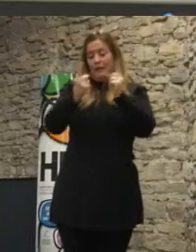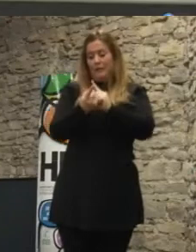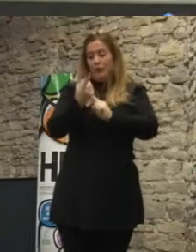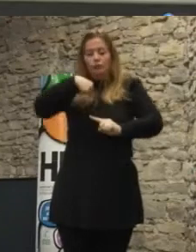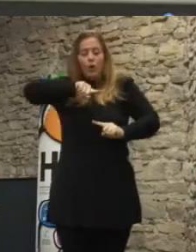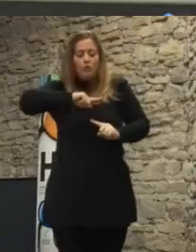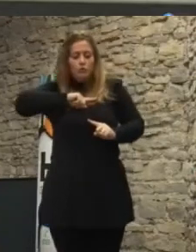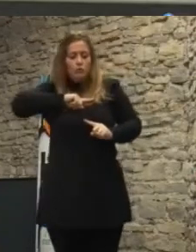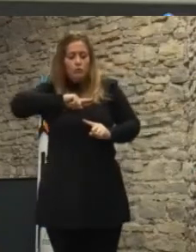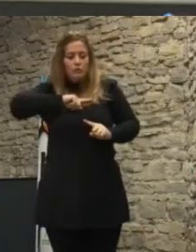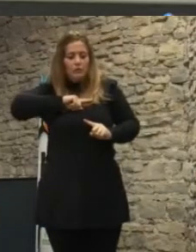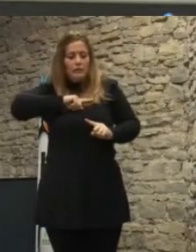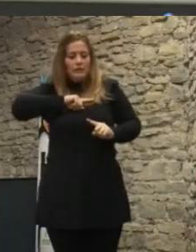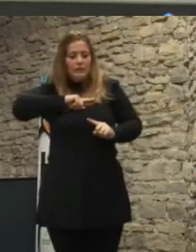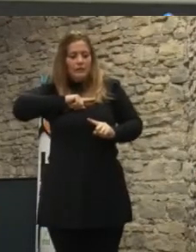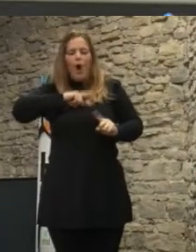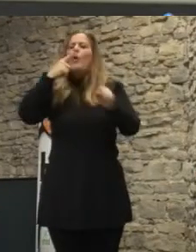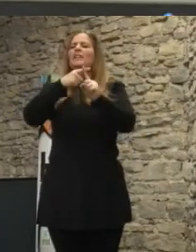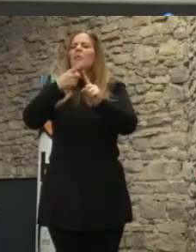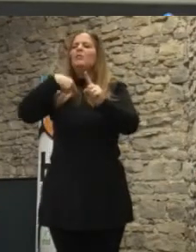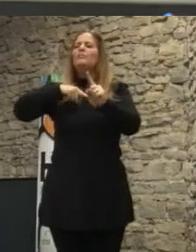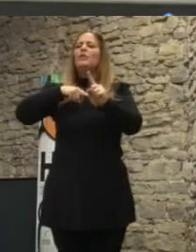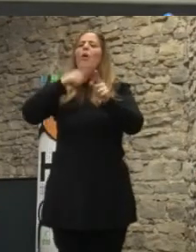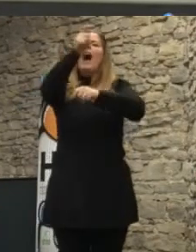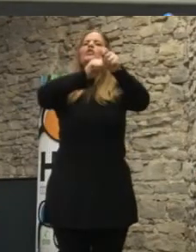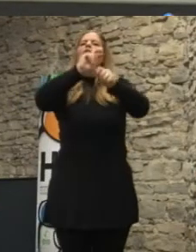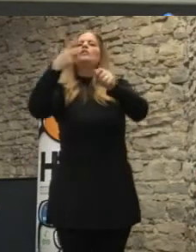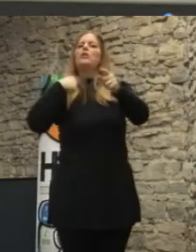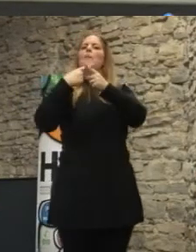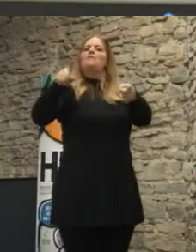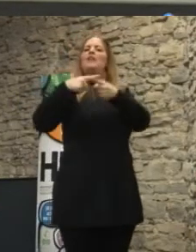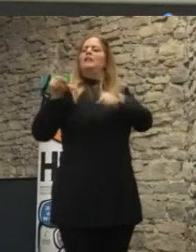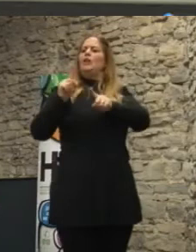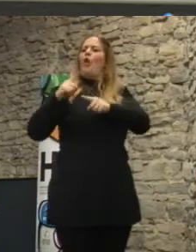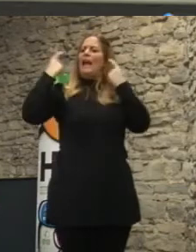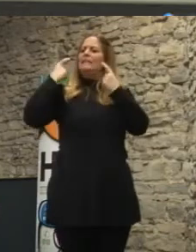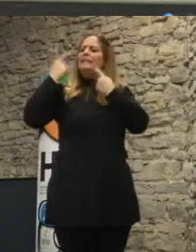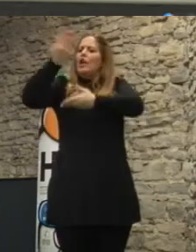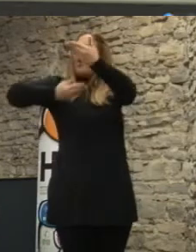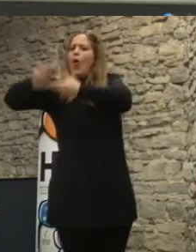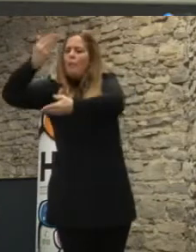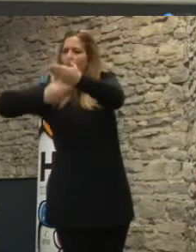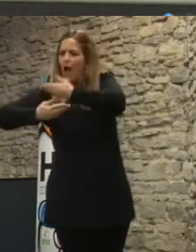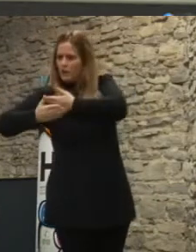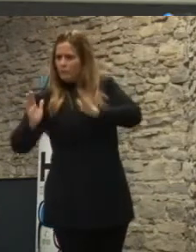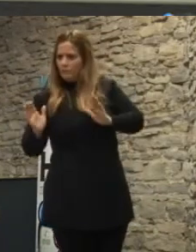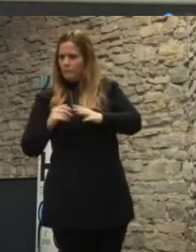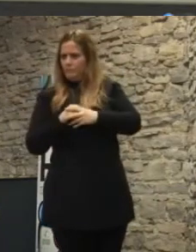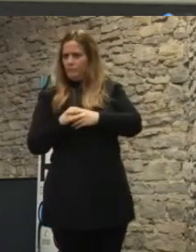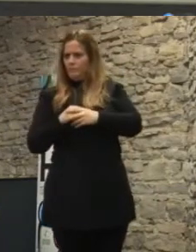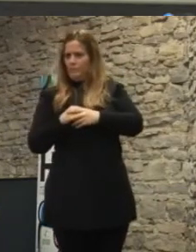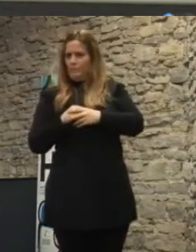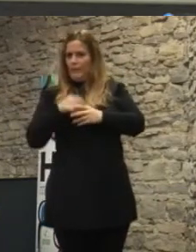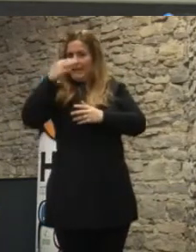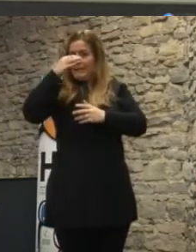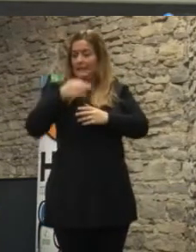diferenciarnos, tratemos de colaborar de una forma más en la medida en que tenemos puntos